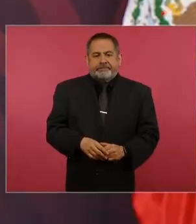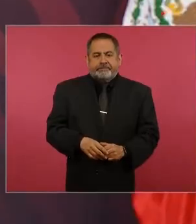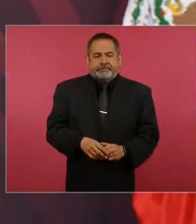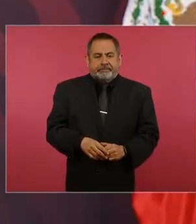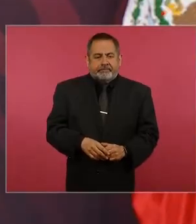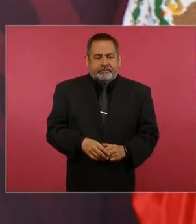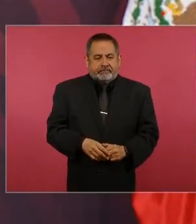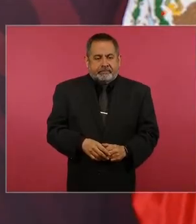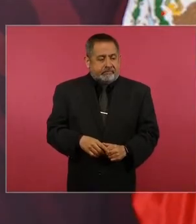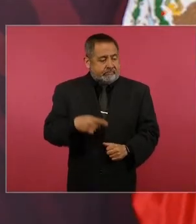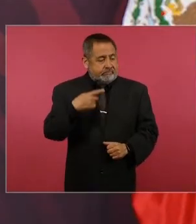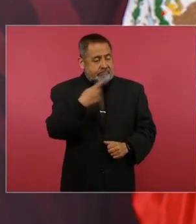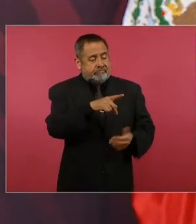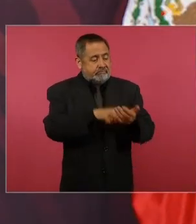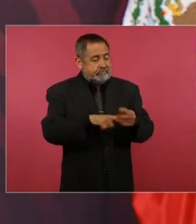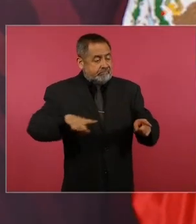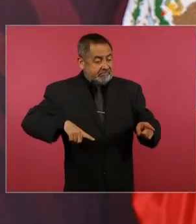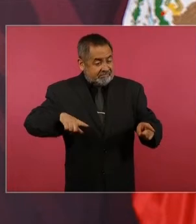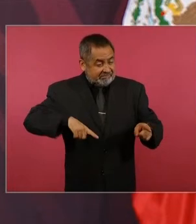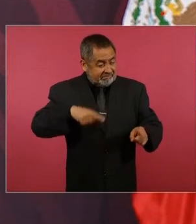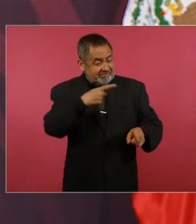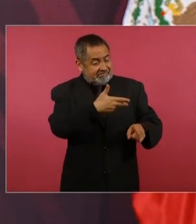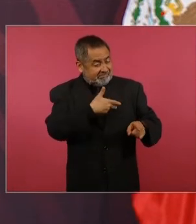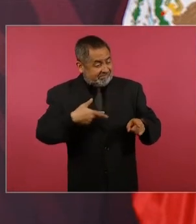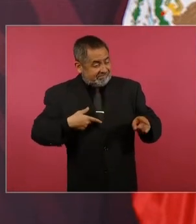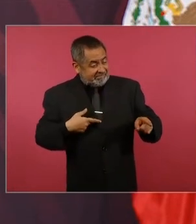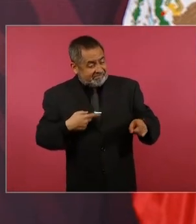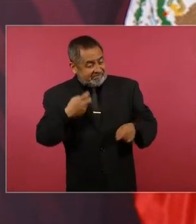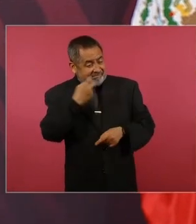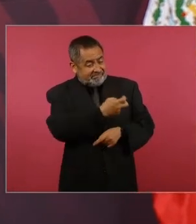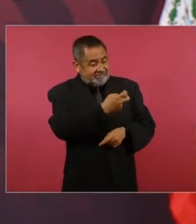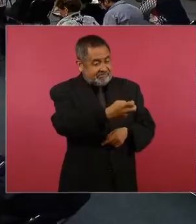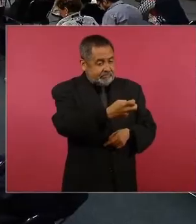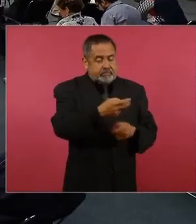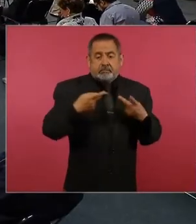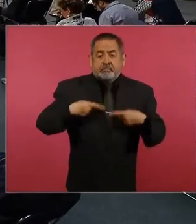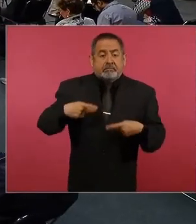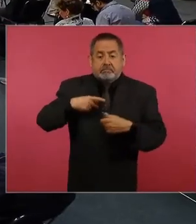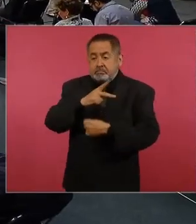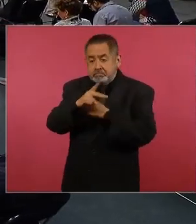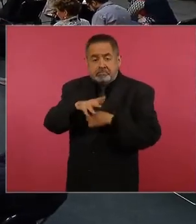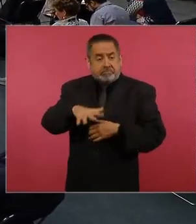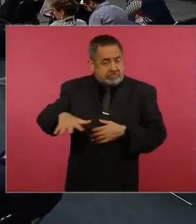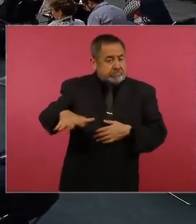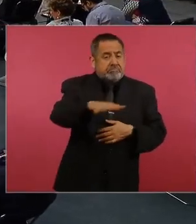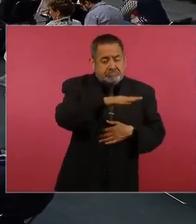que se tengan esos gobiernos en esos pueblos tan extraordinarios.